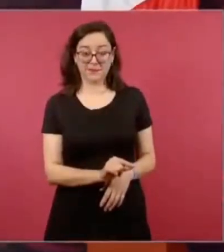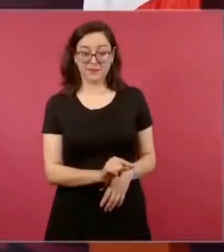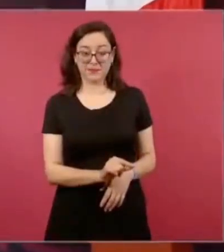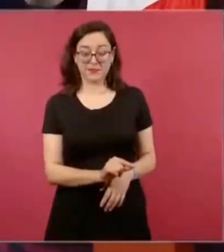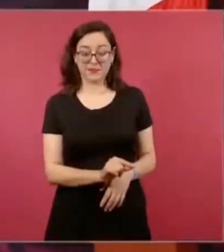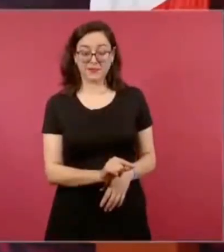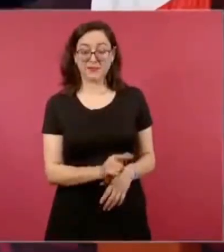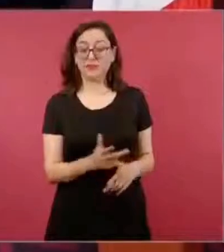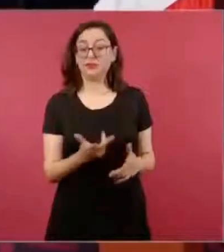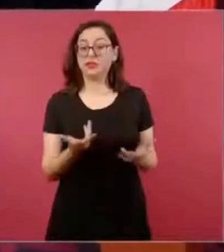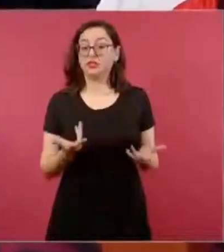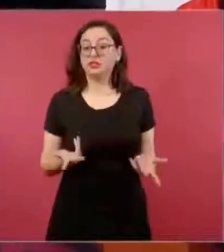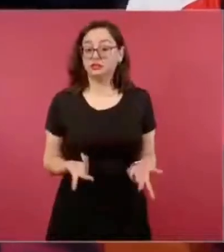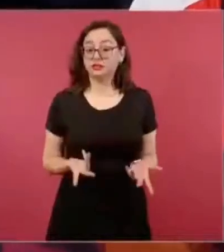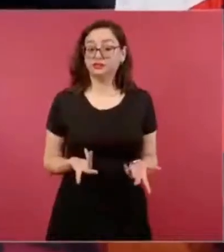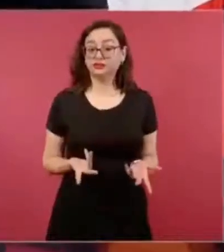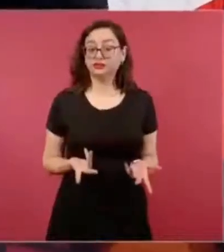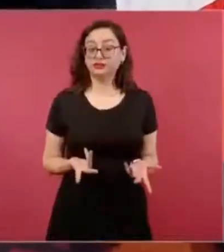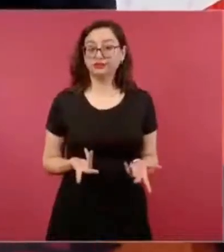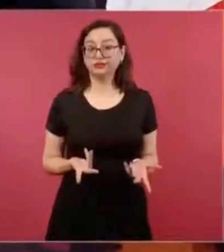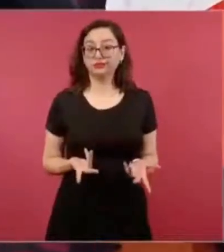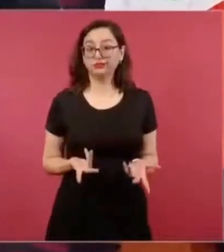Y se han